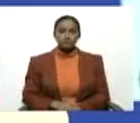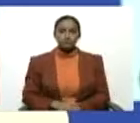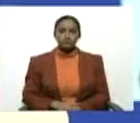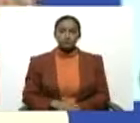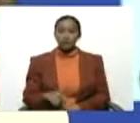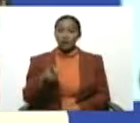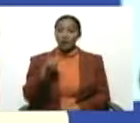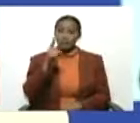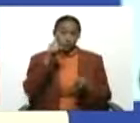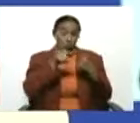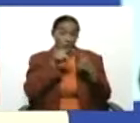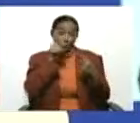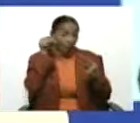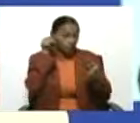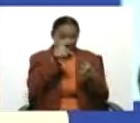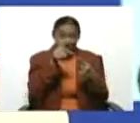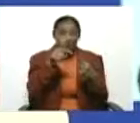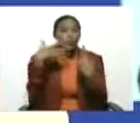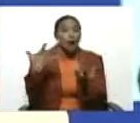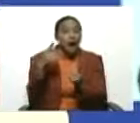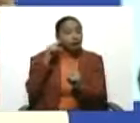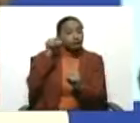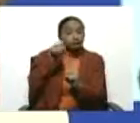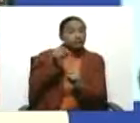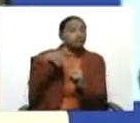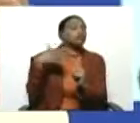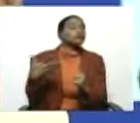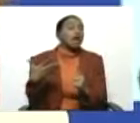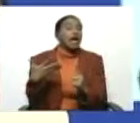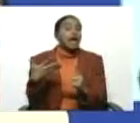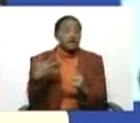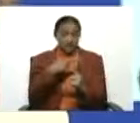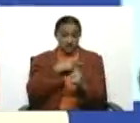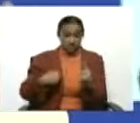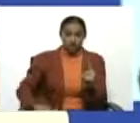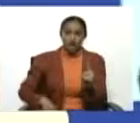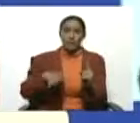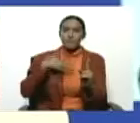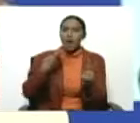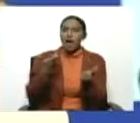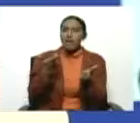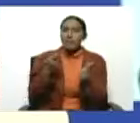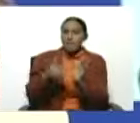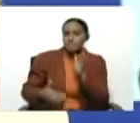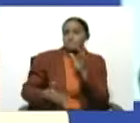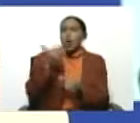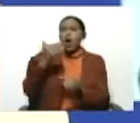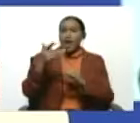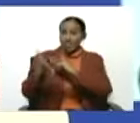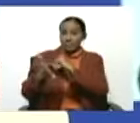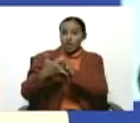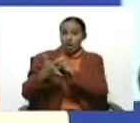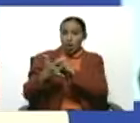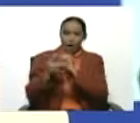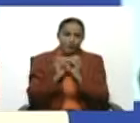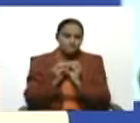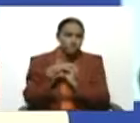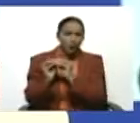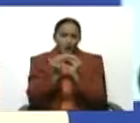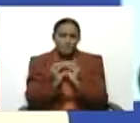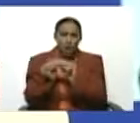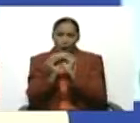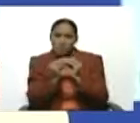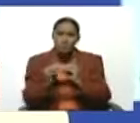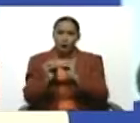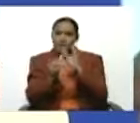políticas clave trataba de hacer que se transfiera la tecnología y er las políticas de componentes